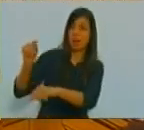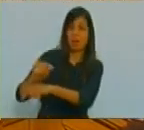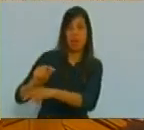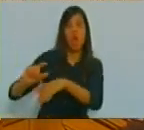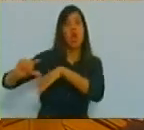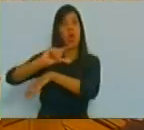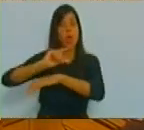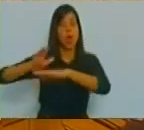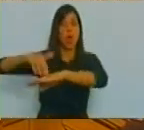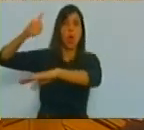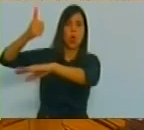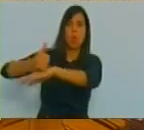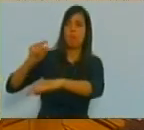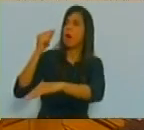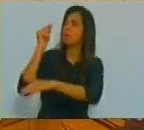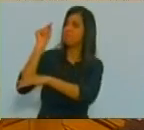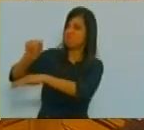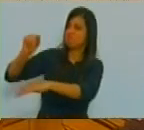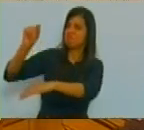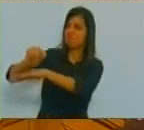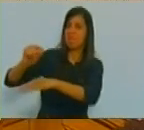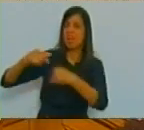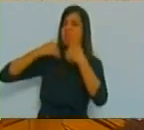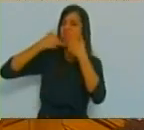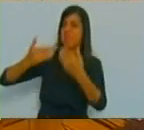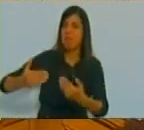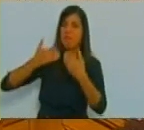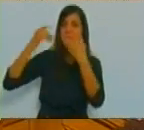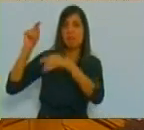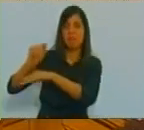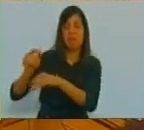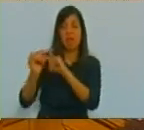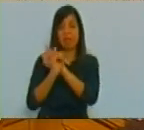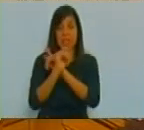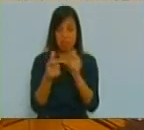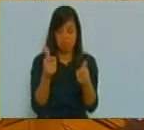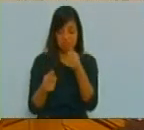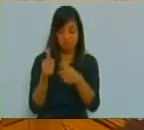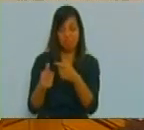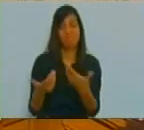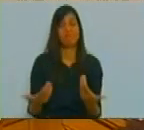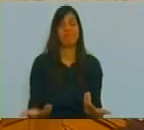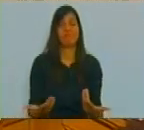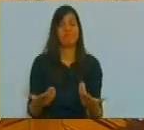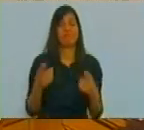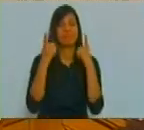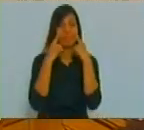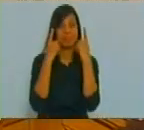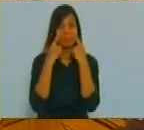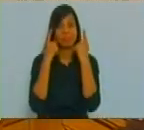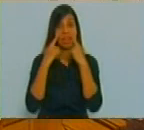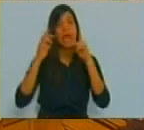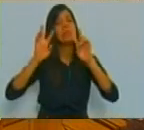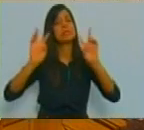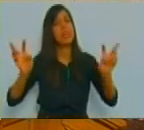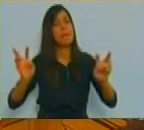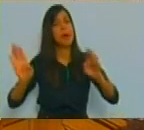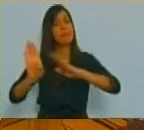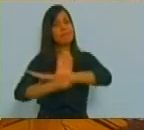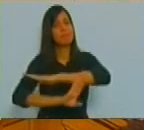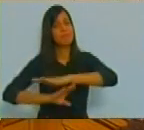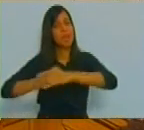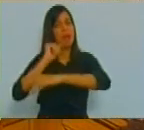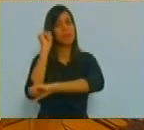gobierno no sirve así que con el tema de la seguridad nosotros debemos hacer un especial